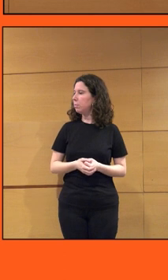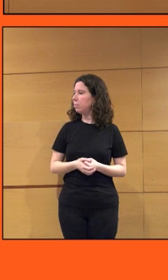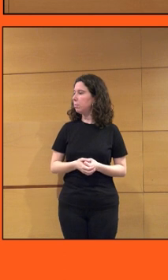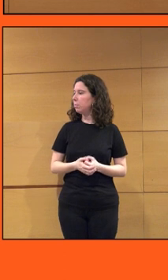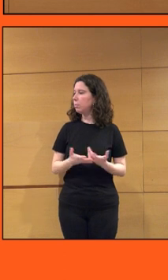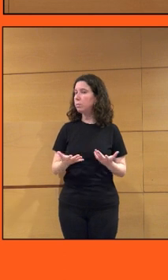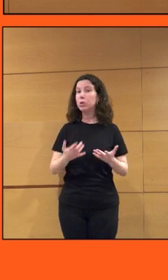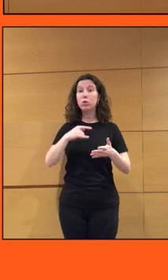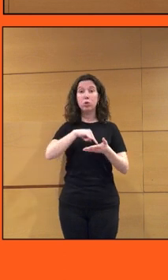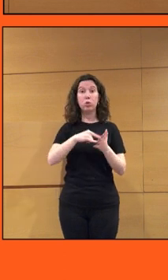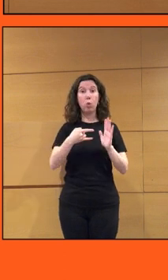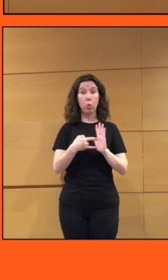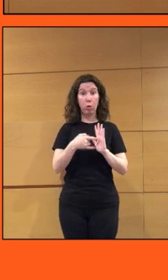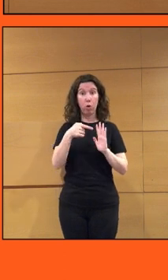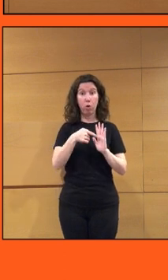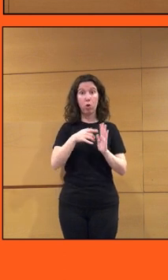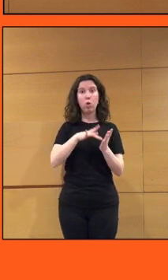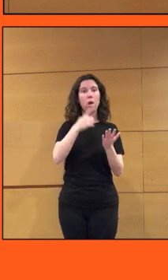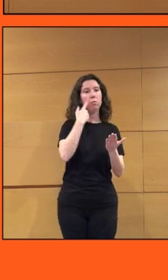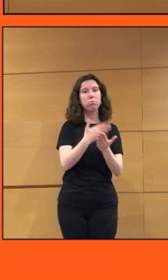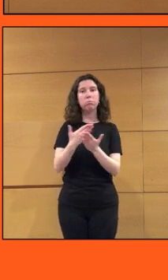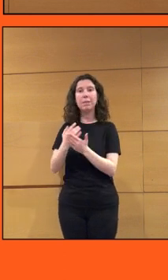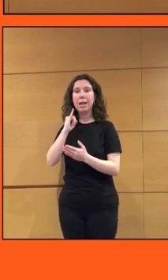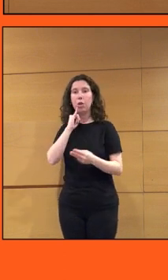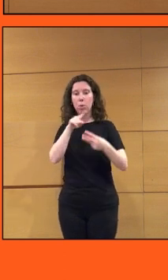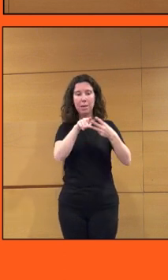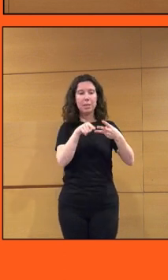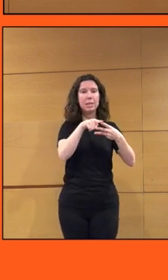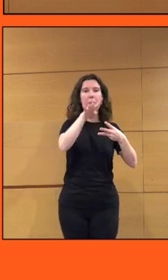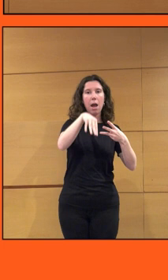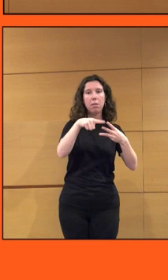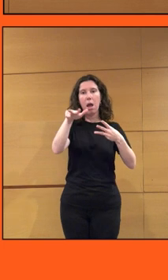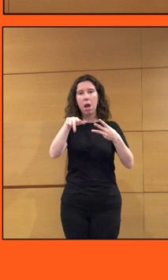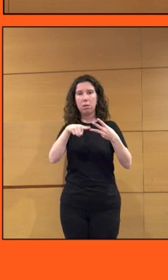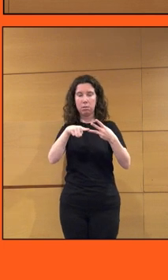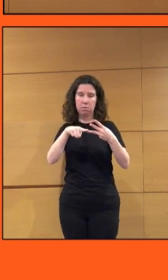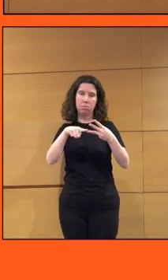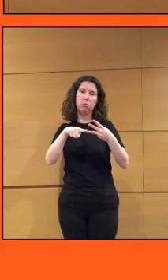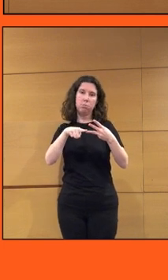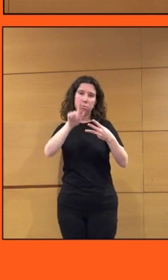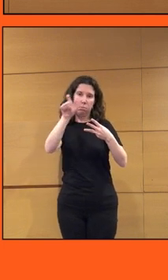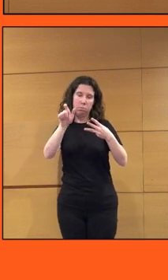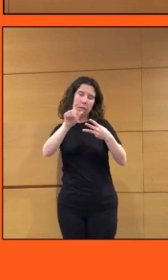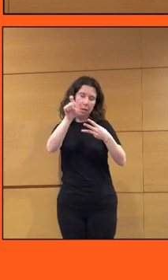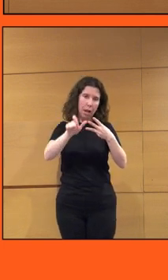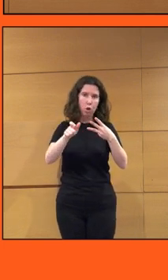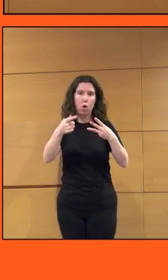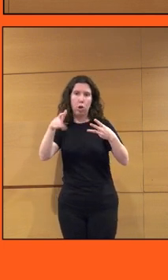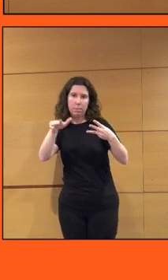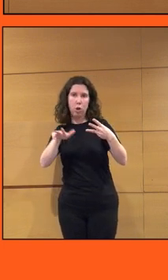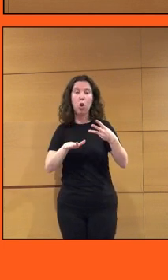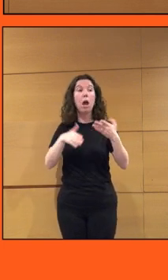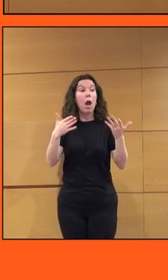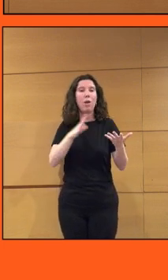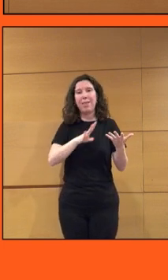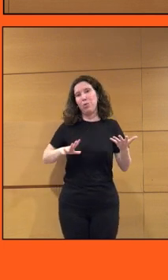la solución se testeará en tres idiomas, catalán, italiano y español. La aplicación está por el momento disponible para inglés, porque siempre